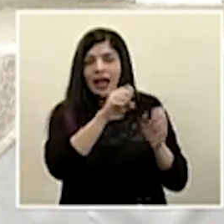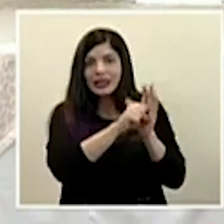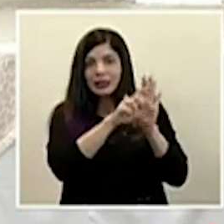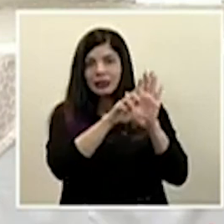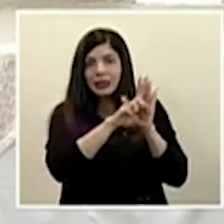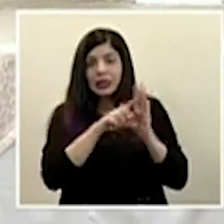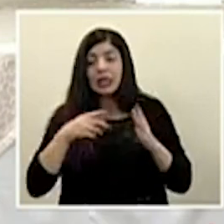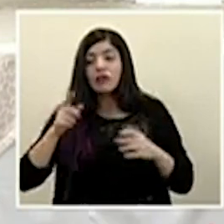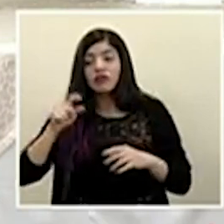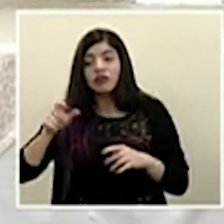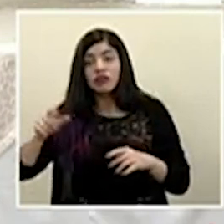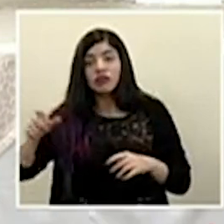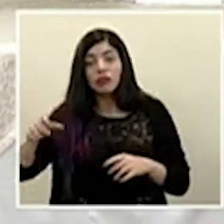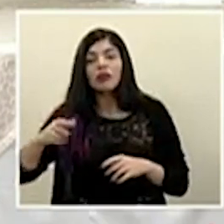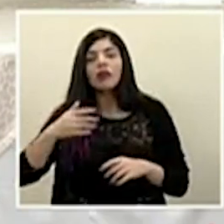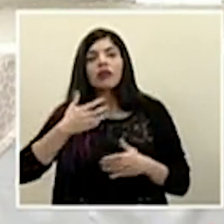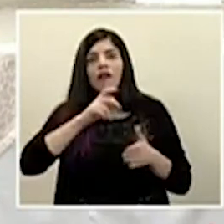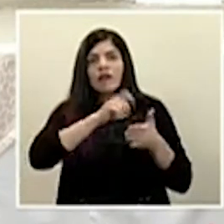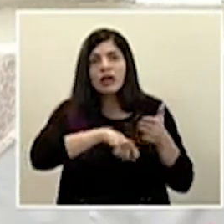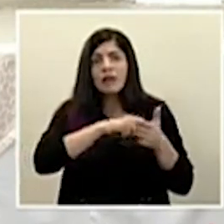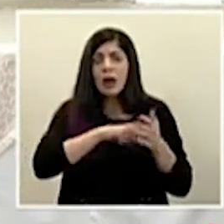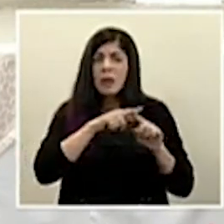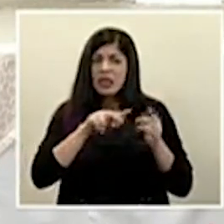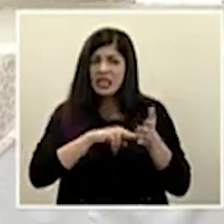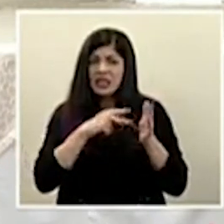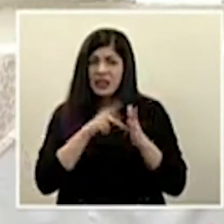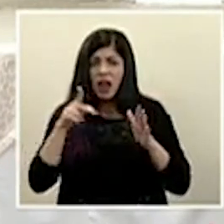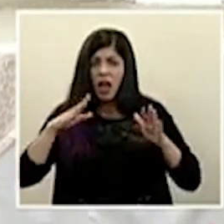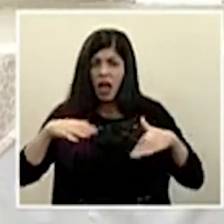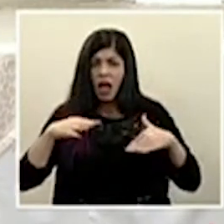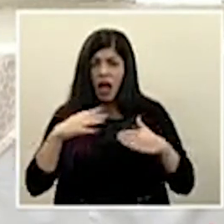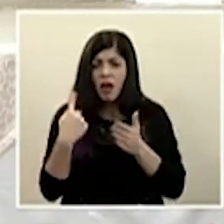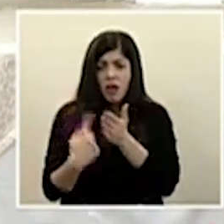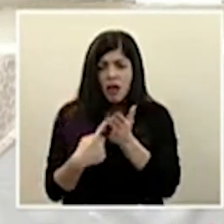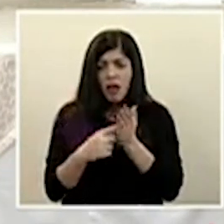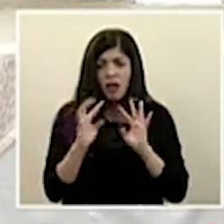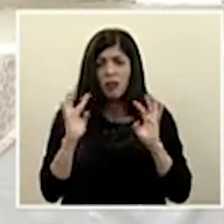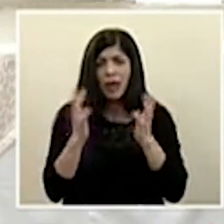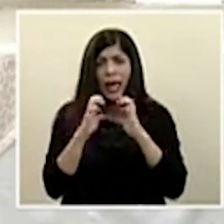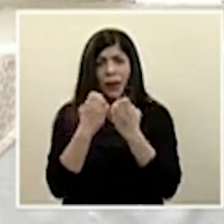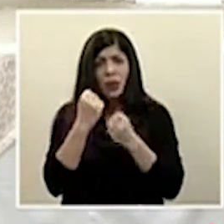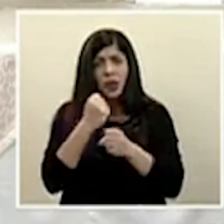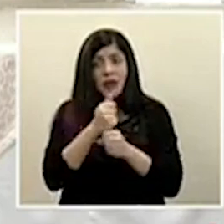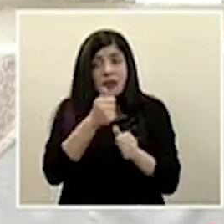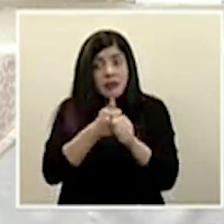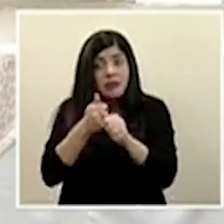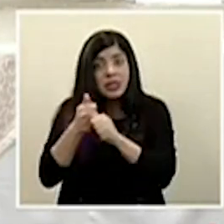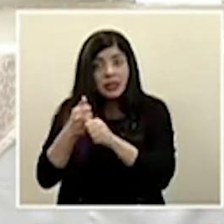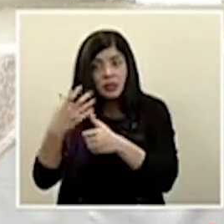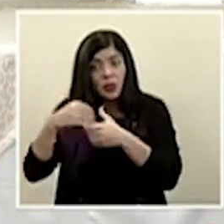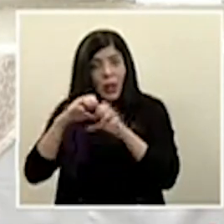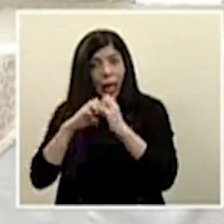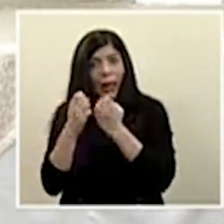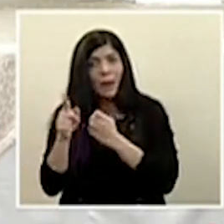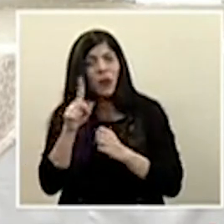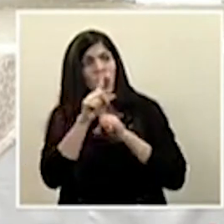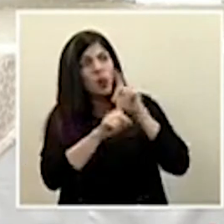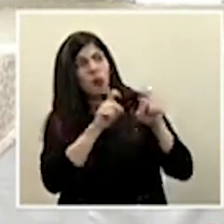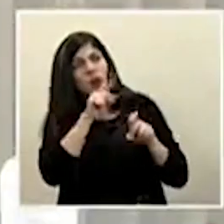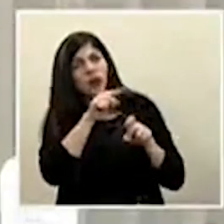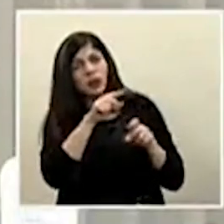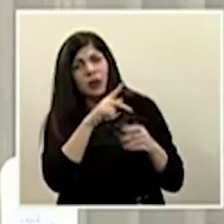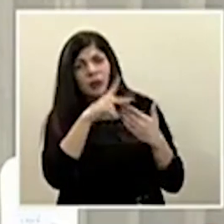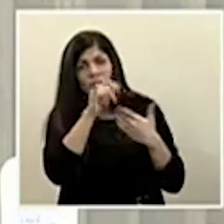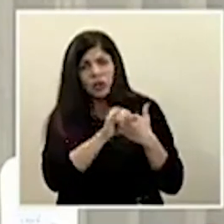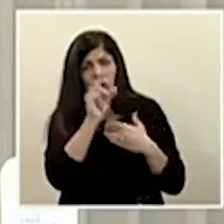estas instituciones. No se habló de este plan con el gabinete, que ahora los mismos jerarcas están cuestionando el proyecto de gobierno.